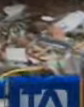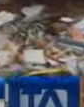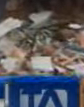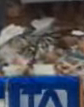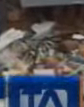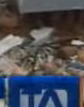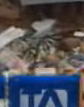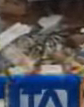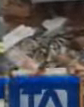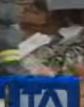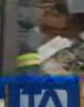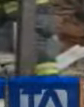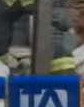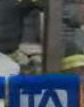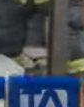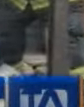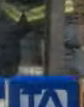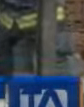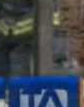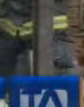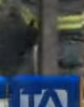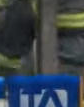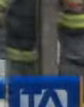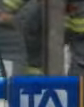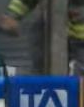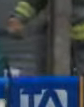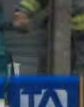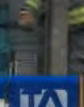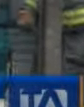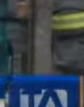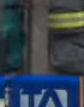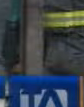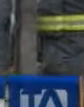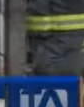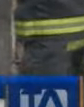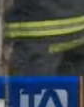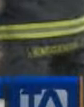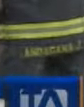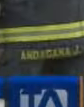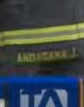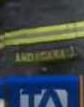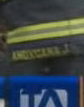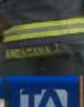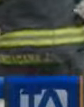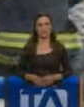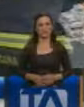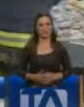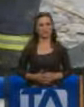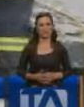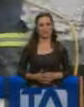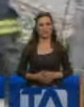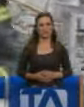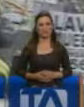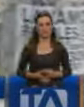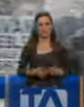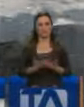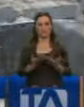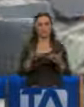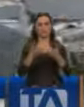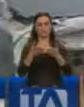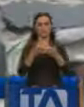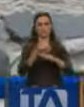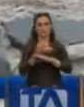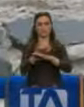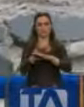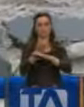7 y 10 de la mañana se comunicó de una posible explosión de gas, por lo cual el personal de bomberos accedió al lugar a hacer una